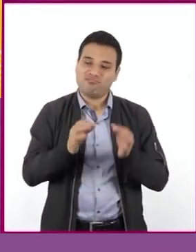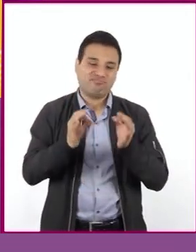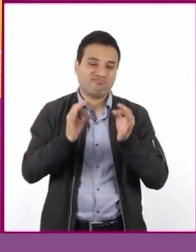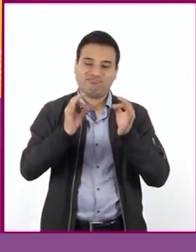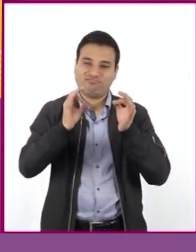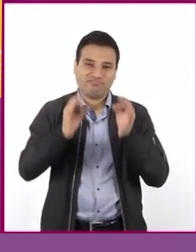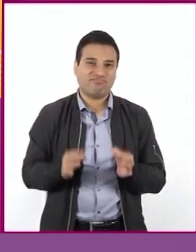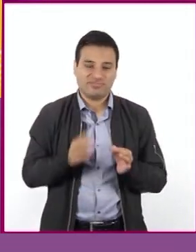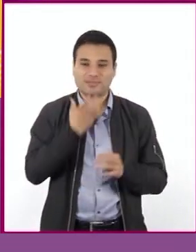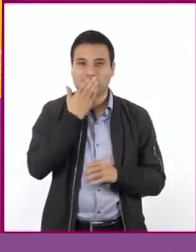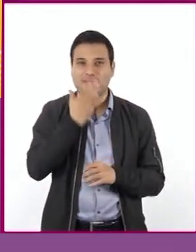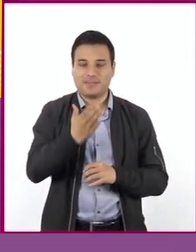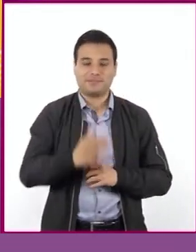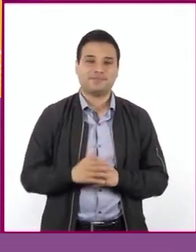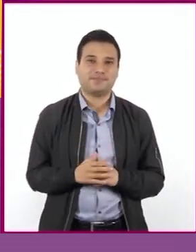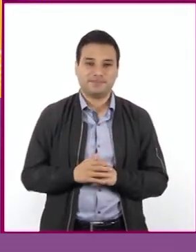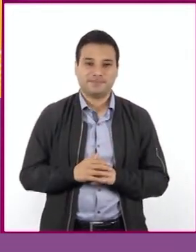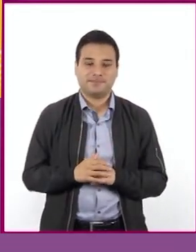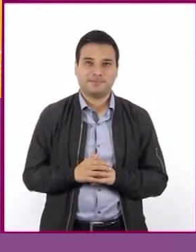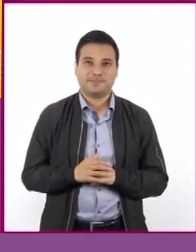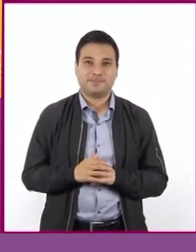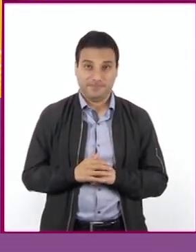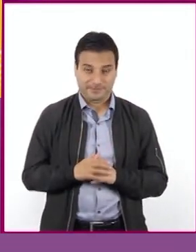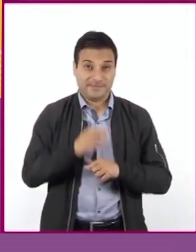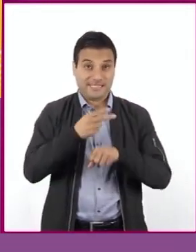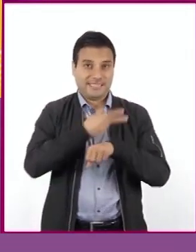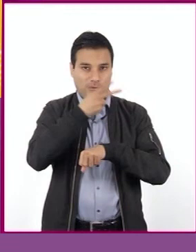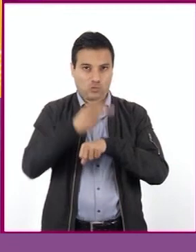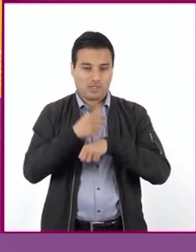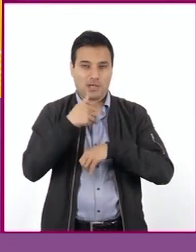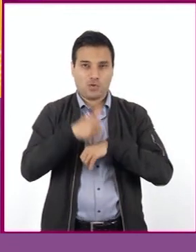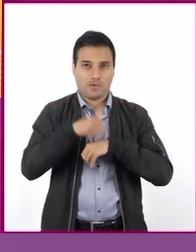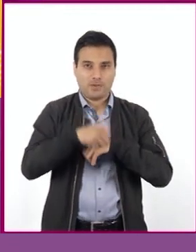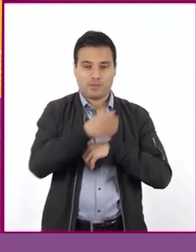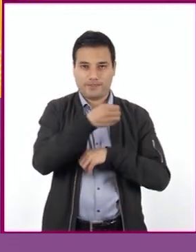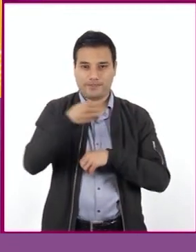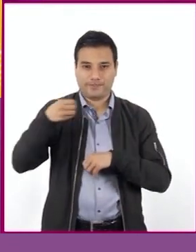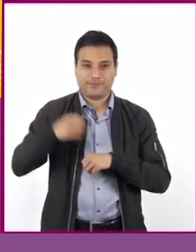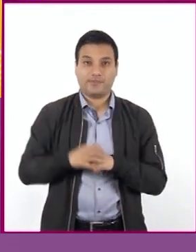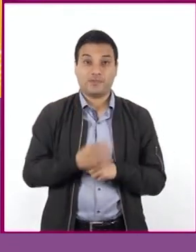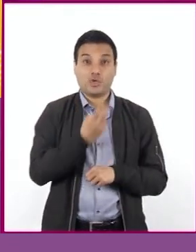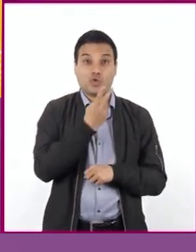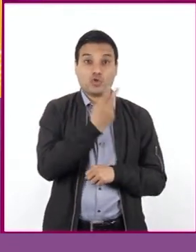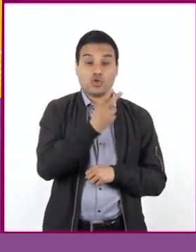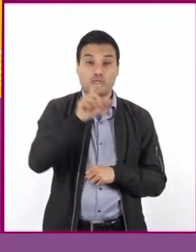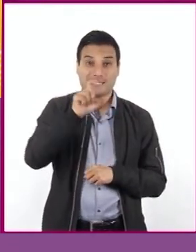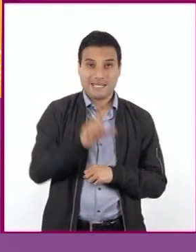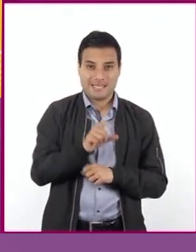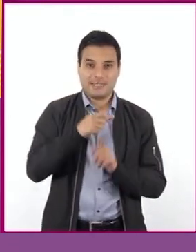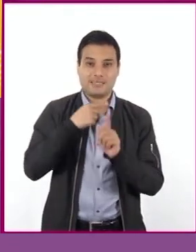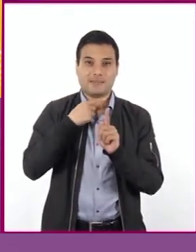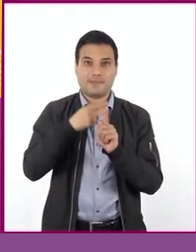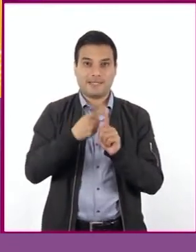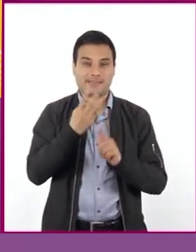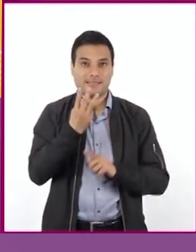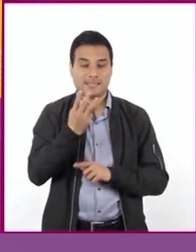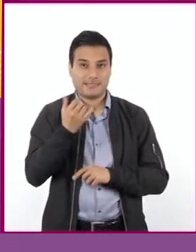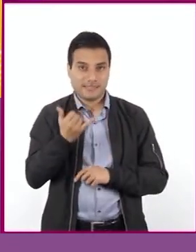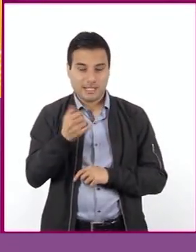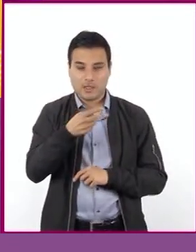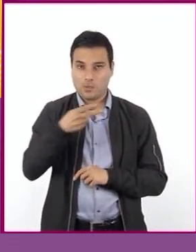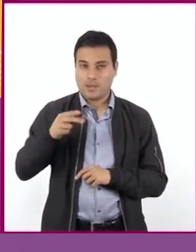a 7. Pasamos a la segunda ecuación. 2x más 3y igual a